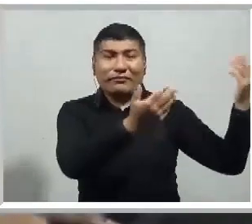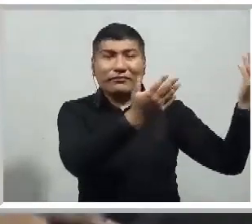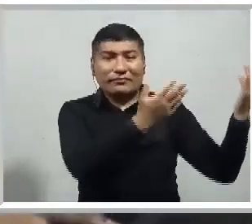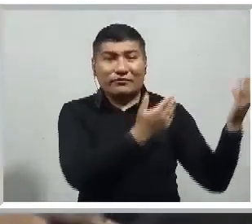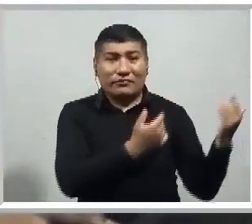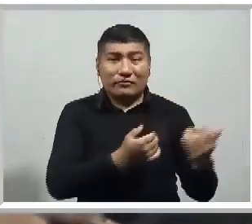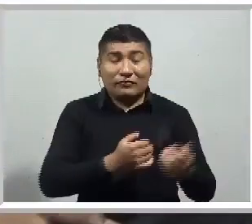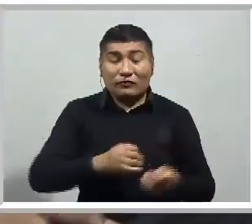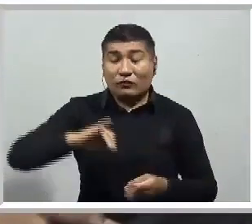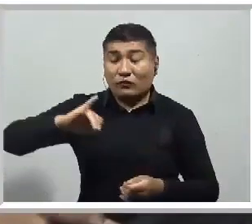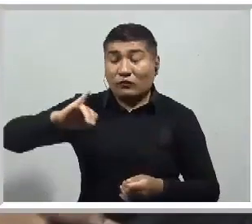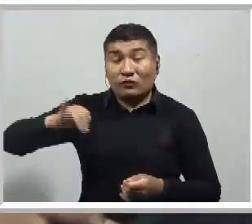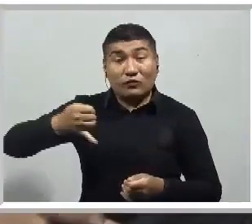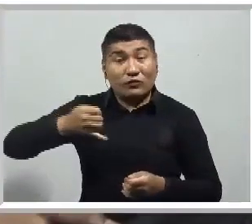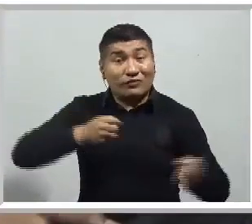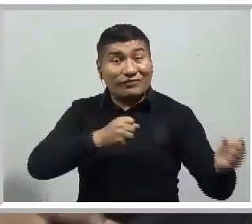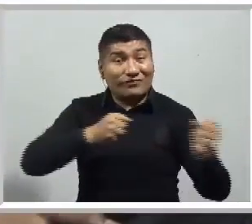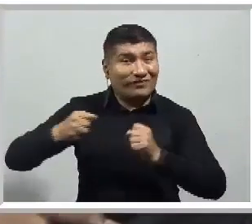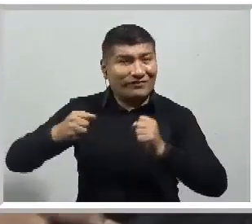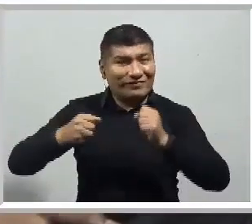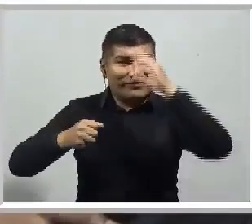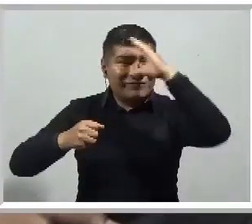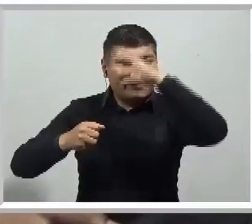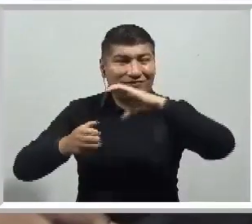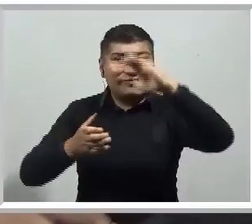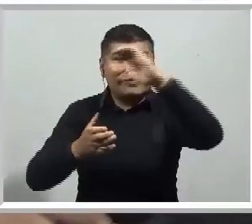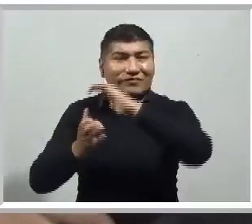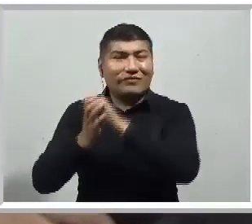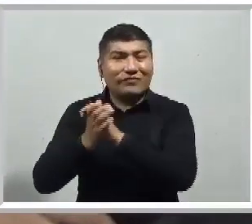José es el esposo obediente